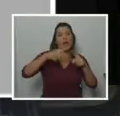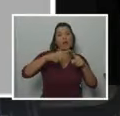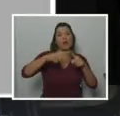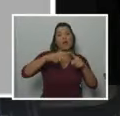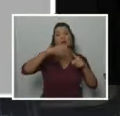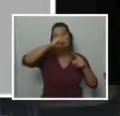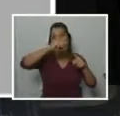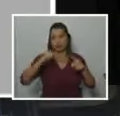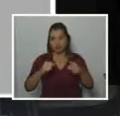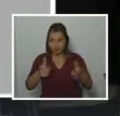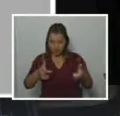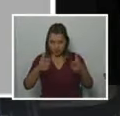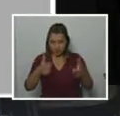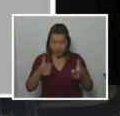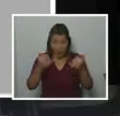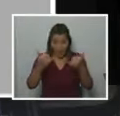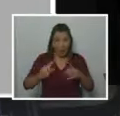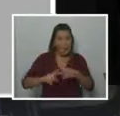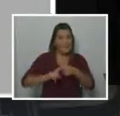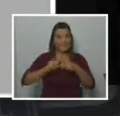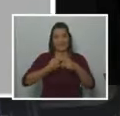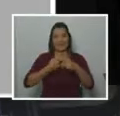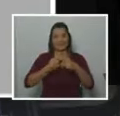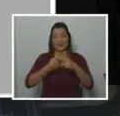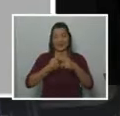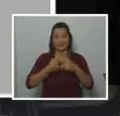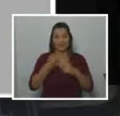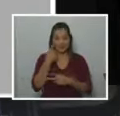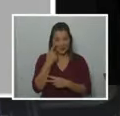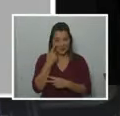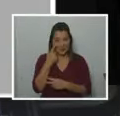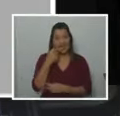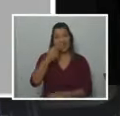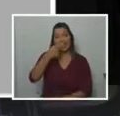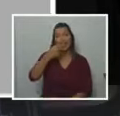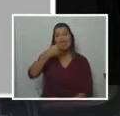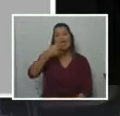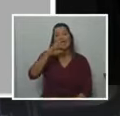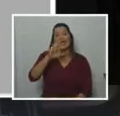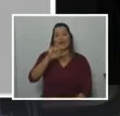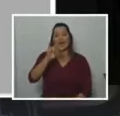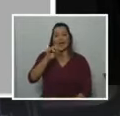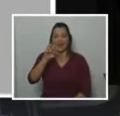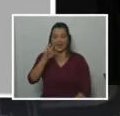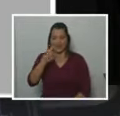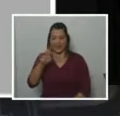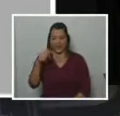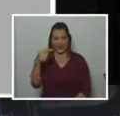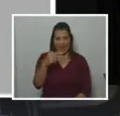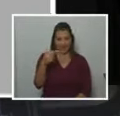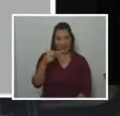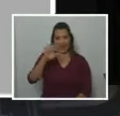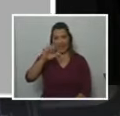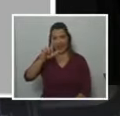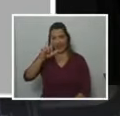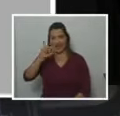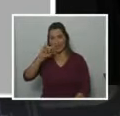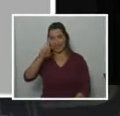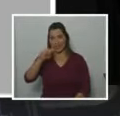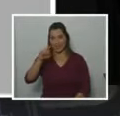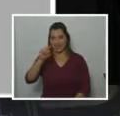la tómbola electrónica y lo vemos a continuación. Heiner Gabriel Elizondo Mora, don Heiner, aquí le